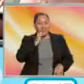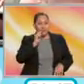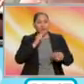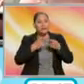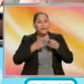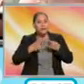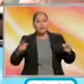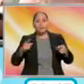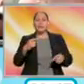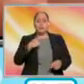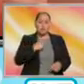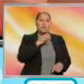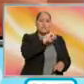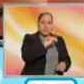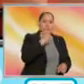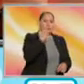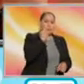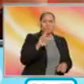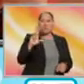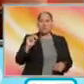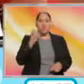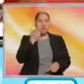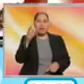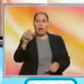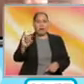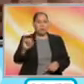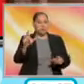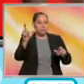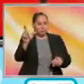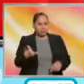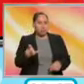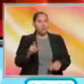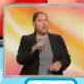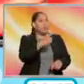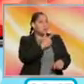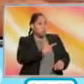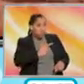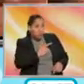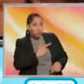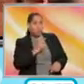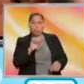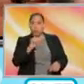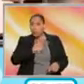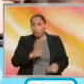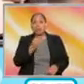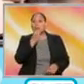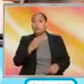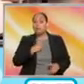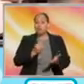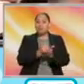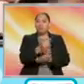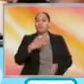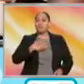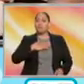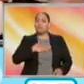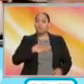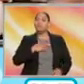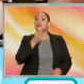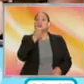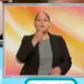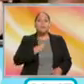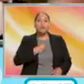distinguía lo que sí quería y lo que no quería. O sea, no importaba a quién le gustaron o no le gustaron sus decisiones, ella decía esto sí, esto no, punto.